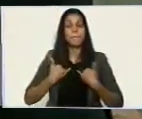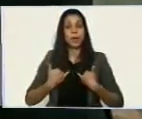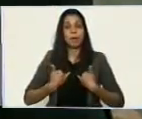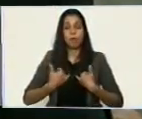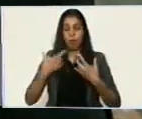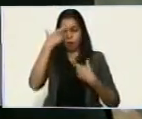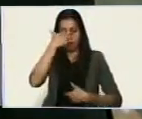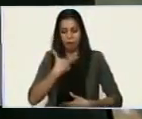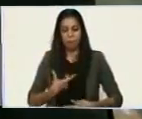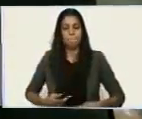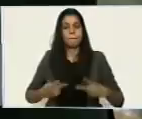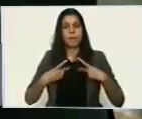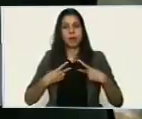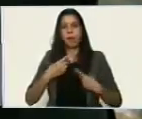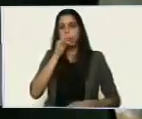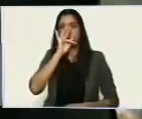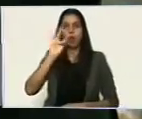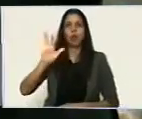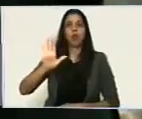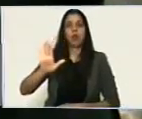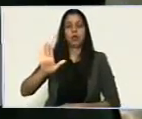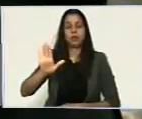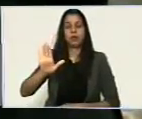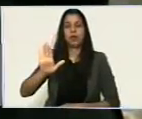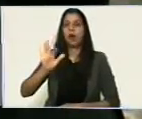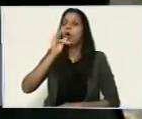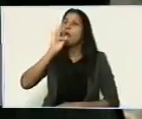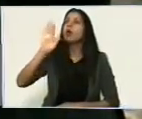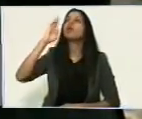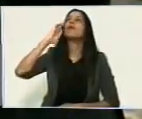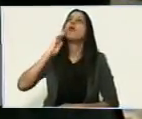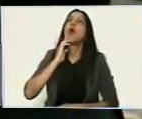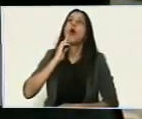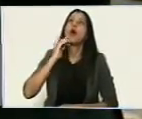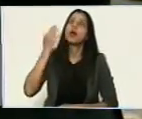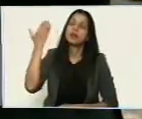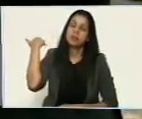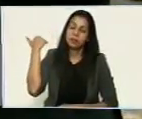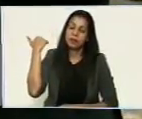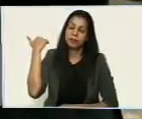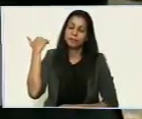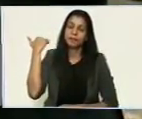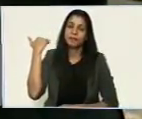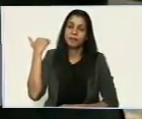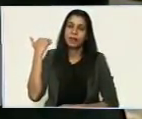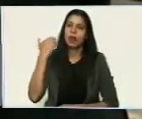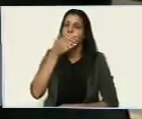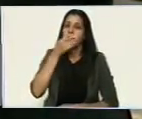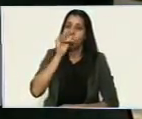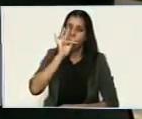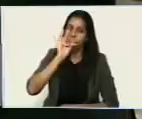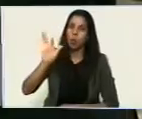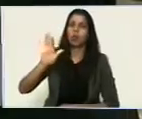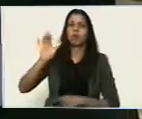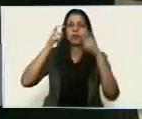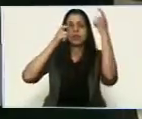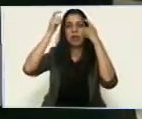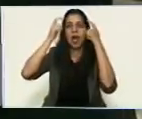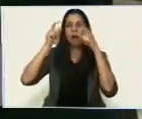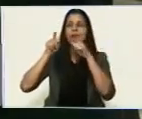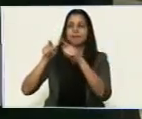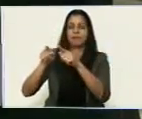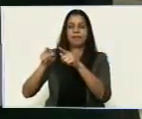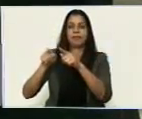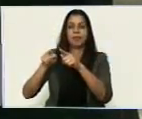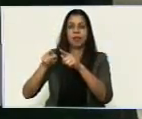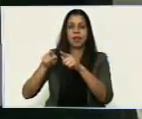vida, juro por ello, juro por Bolívar, aquí con nosotros, juro por Chávez, aquí con nosotros,